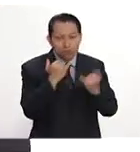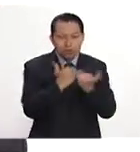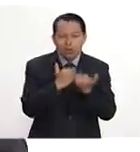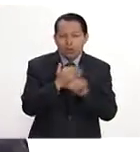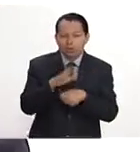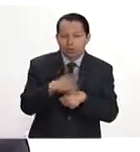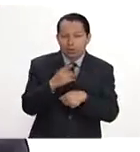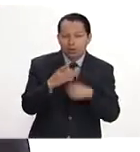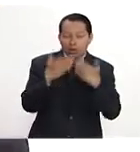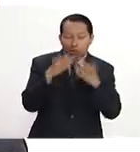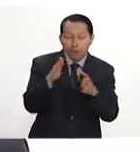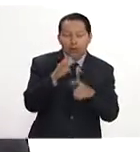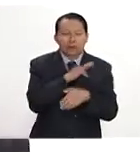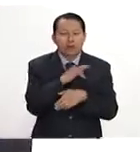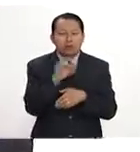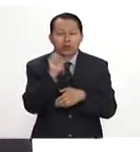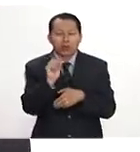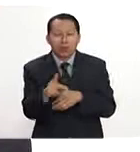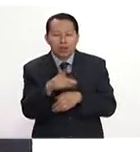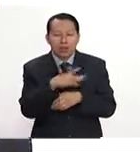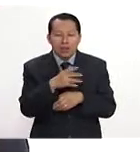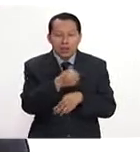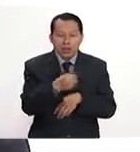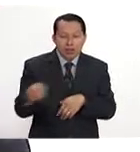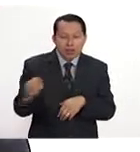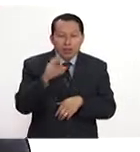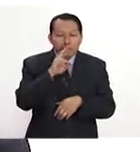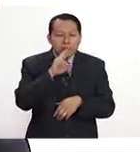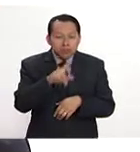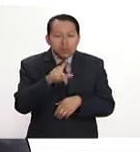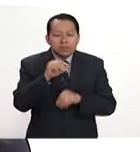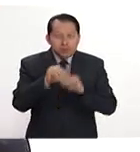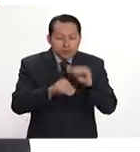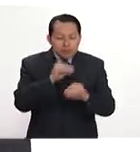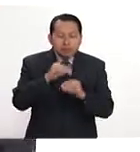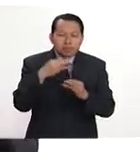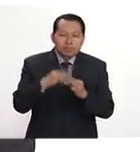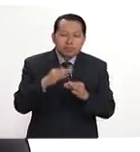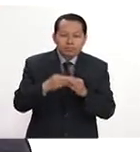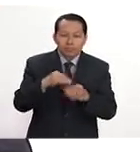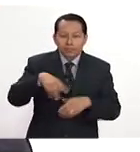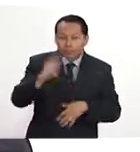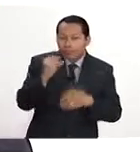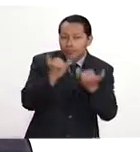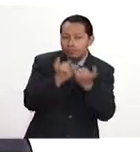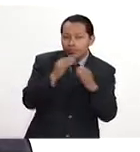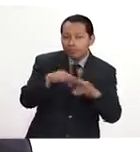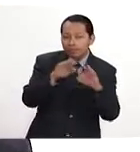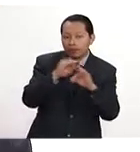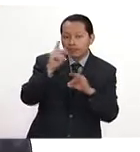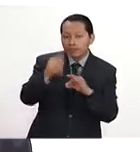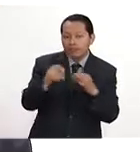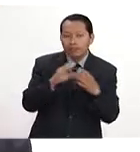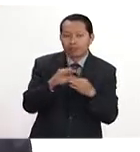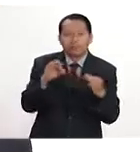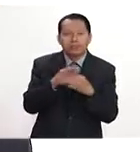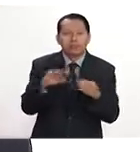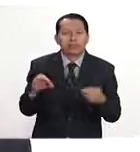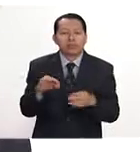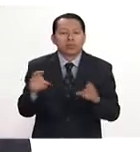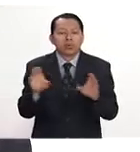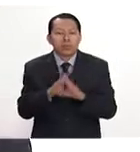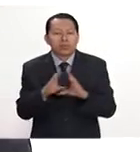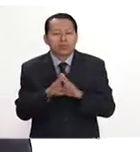pues bueno, ok, pues modernicémoslo, mejorémoslo. Pero también es importante tomar en cuenta que se